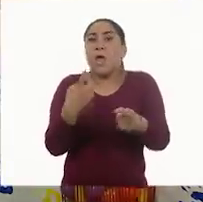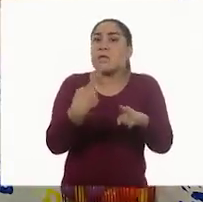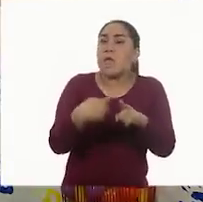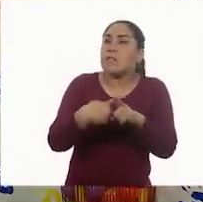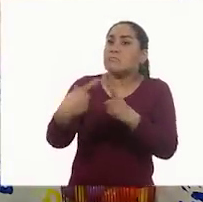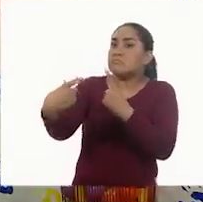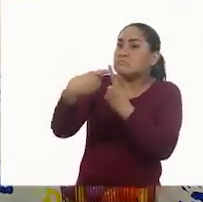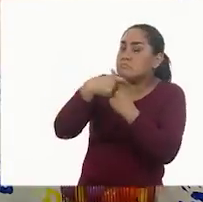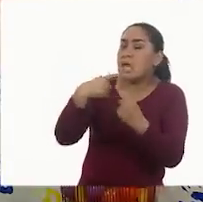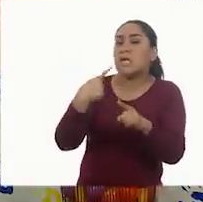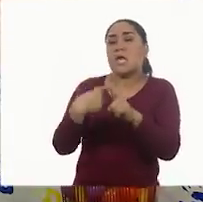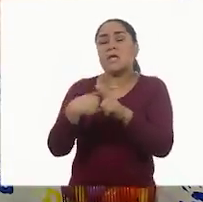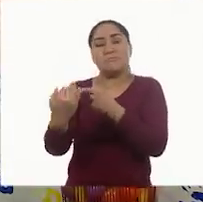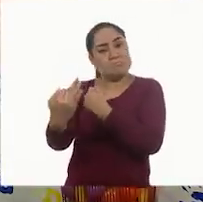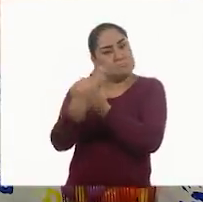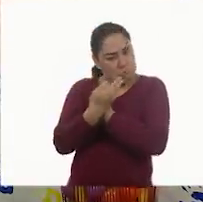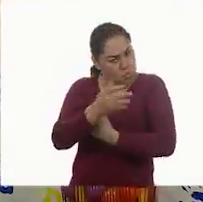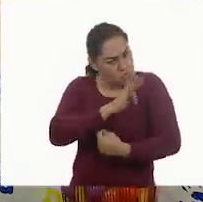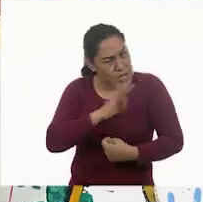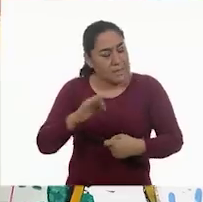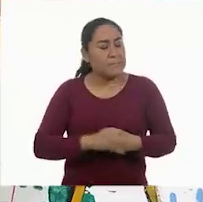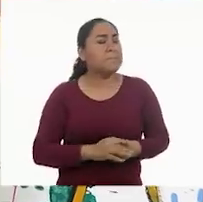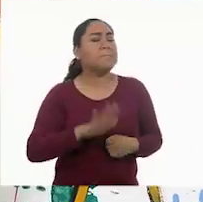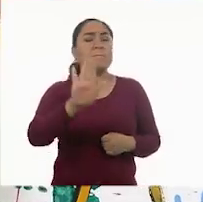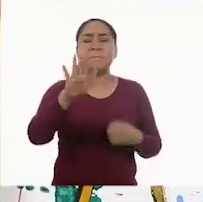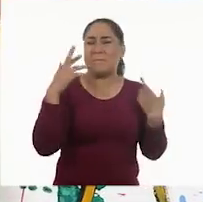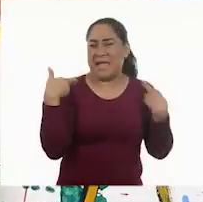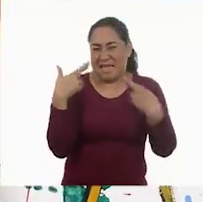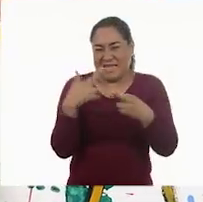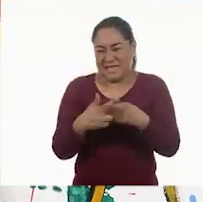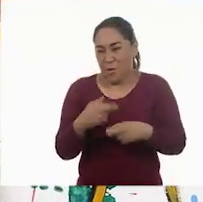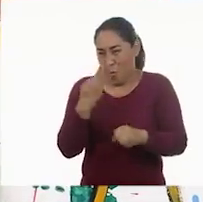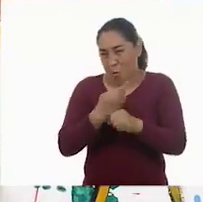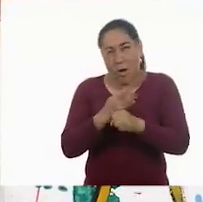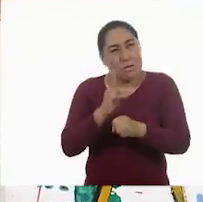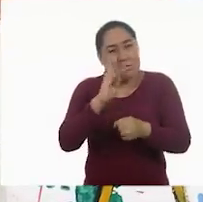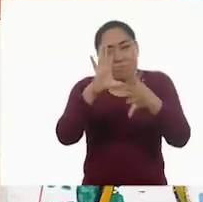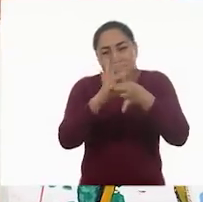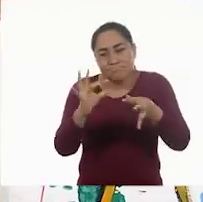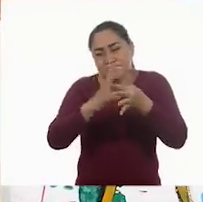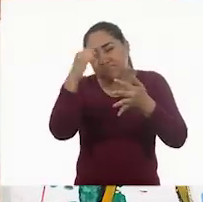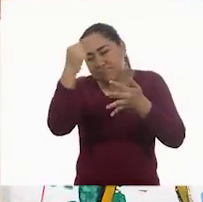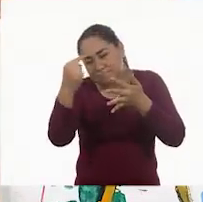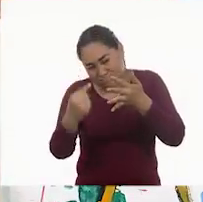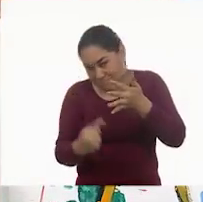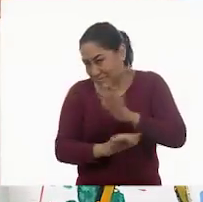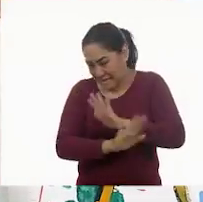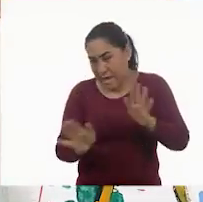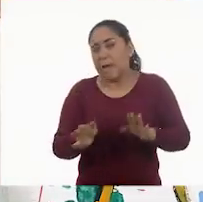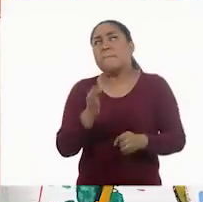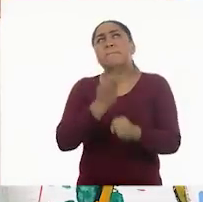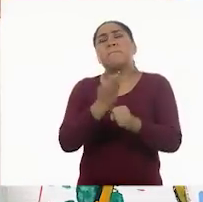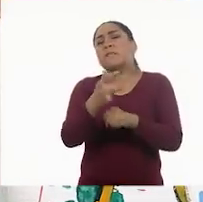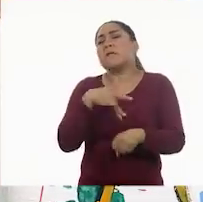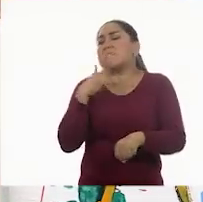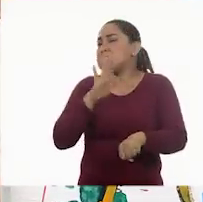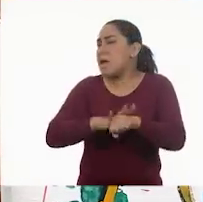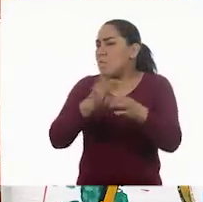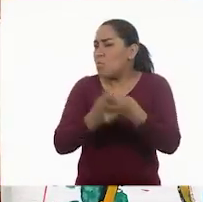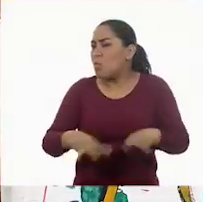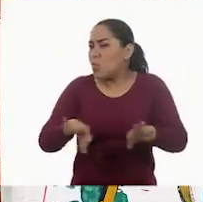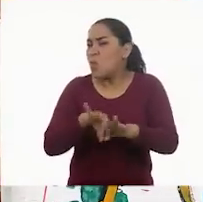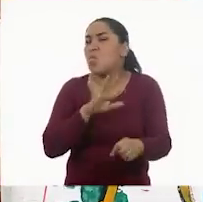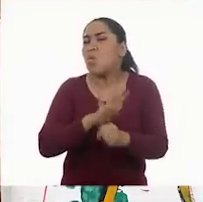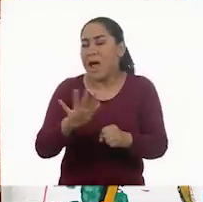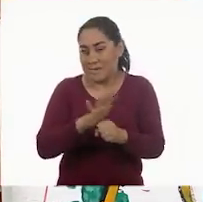y a defenderlos. Maestra, entre todas estas cosas que vimos hoy, ¿qué sería lo más importante? Porque